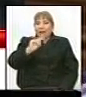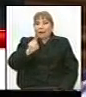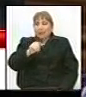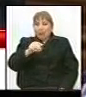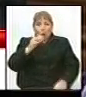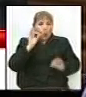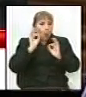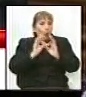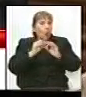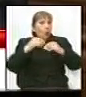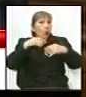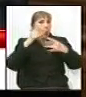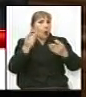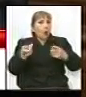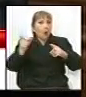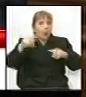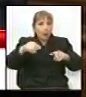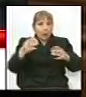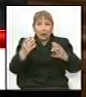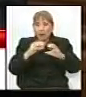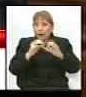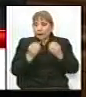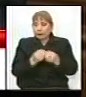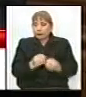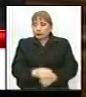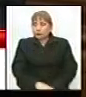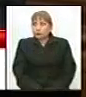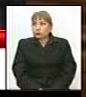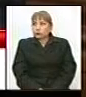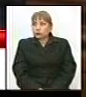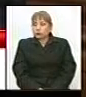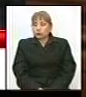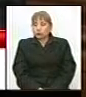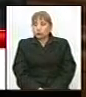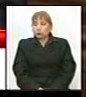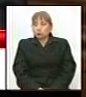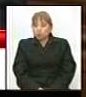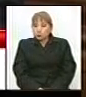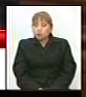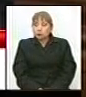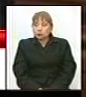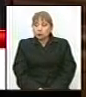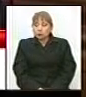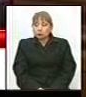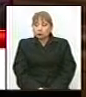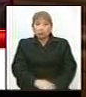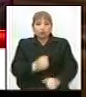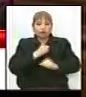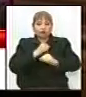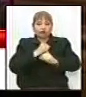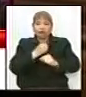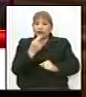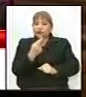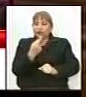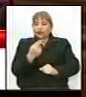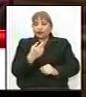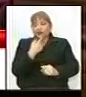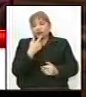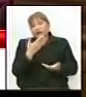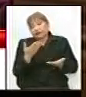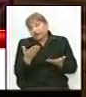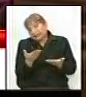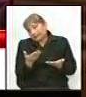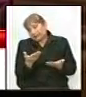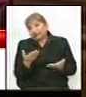protagónico, a punto que cuando fue citado a la comisión no quiso hablar, porque no tenía cómo argumentar una defensa sólida. Entonces, en ese sentido,